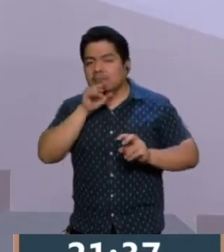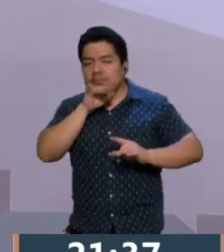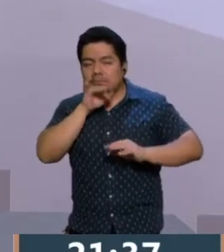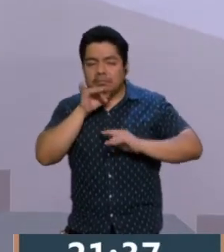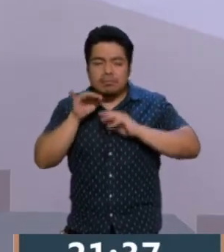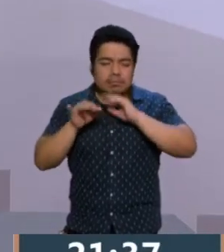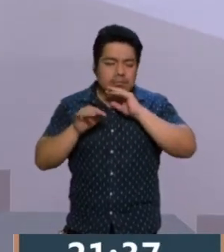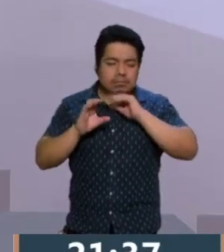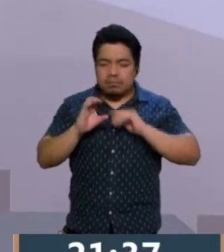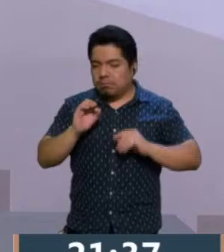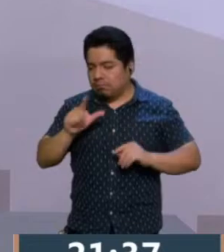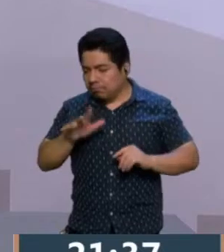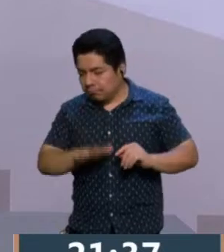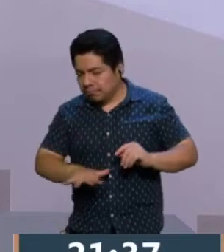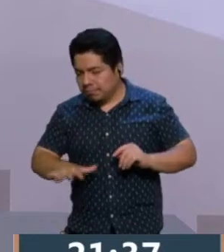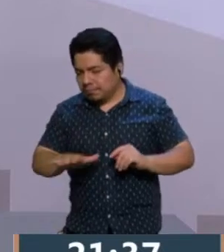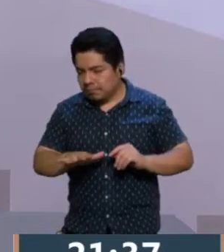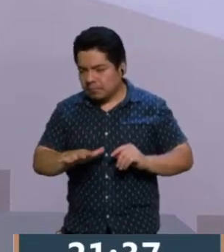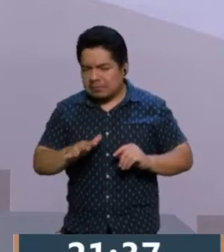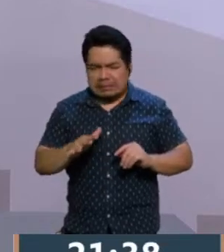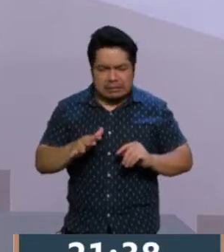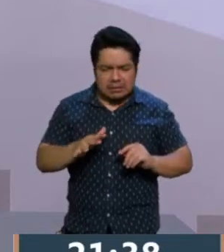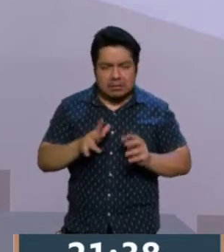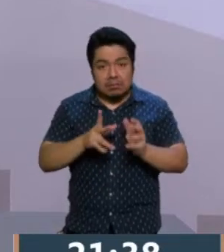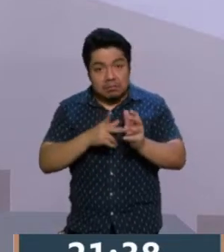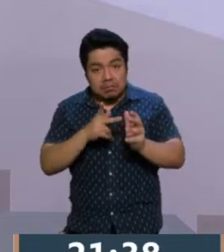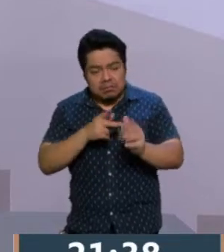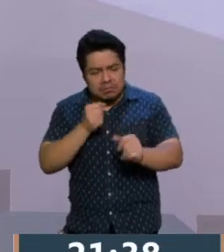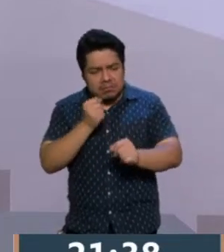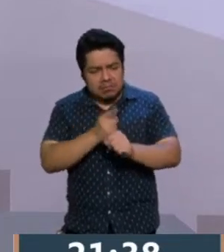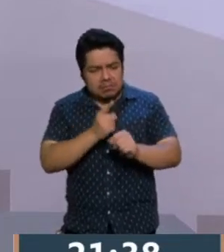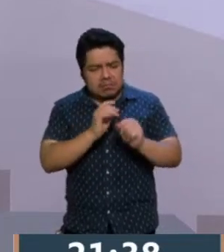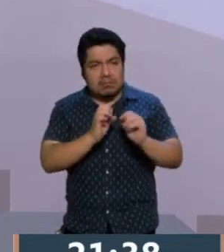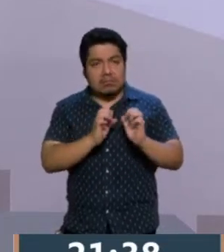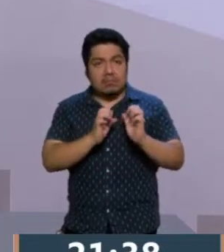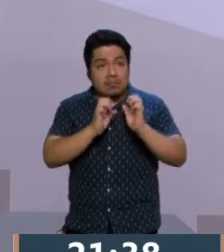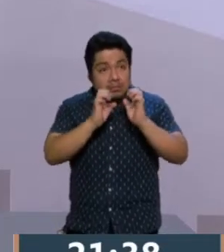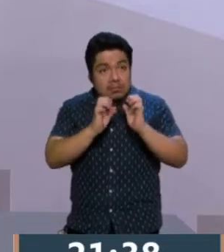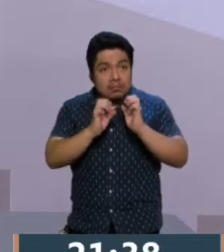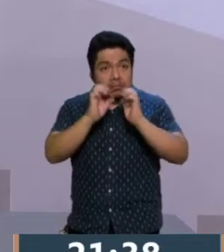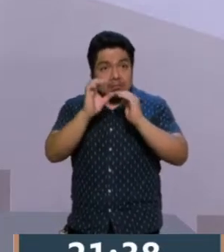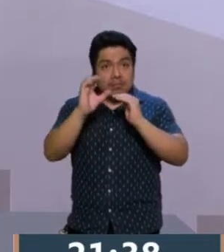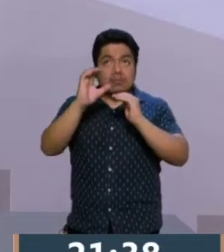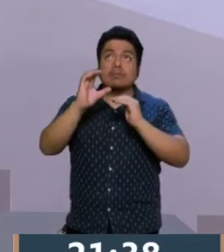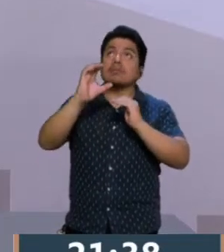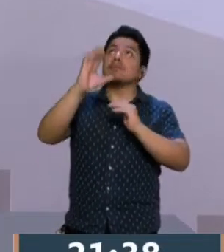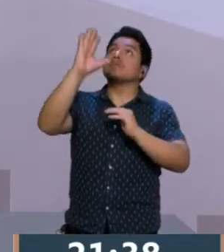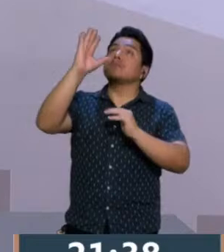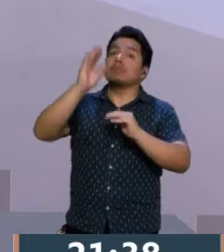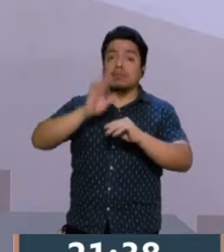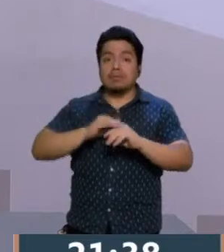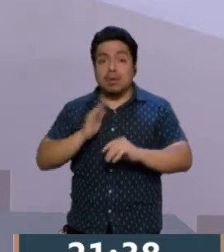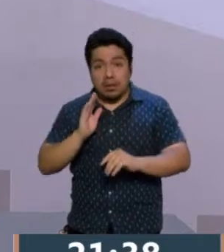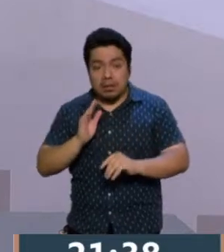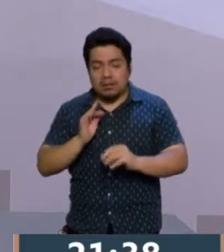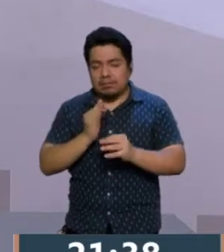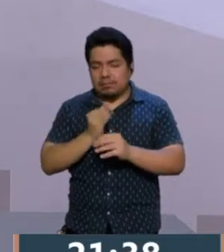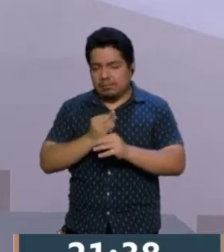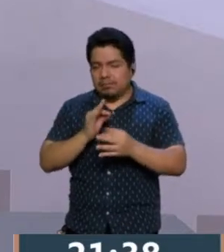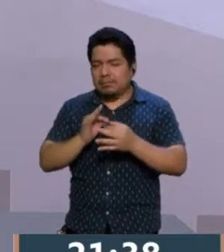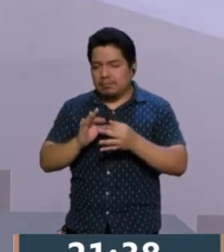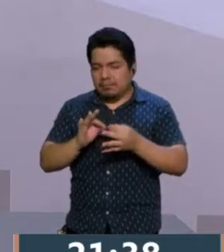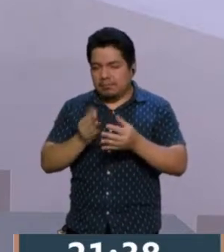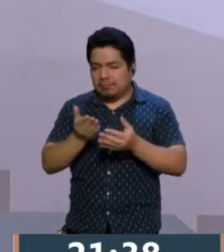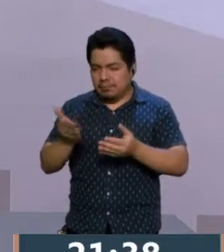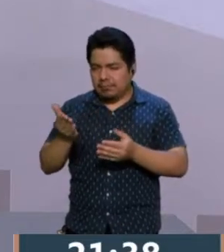unas colonias de la alcaldía Benito Juárez, se encontró que había más edificios con pisos irregulares. Para hablar de este tema,